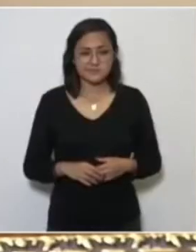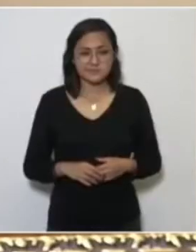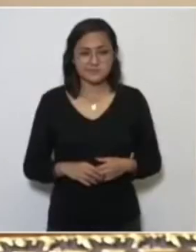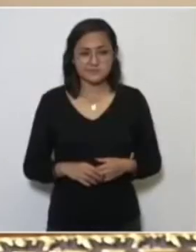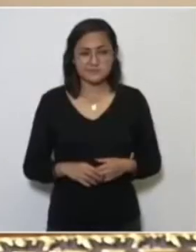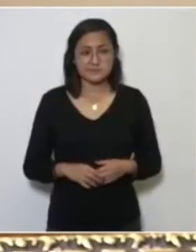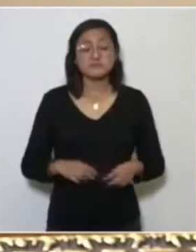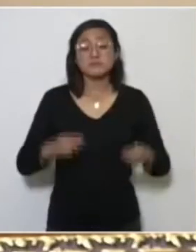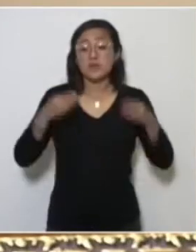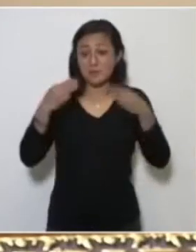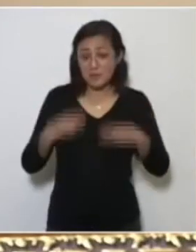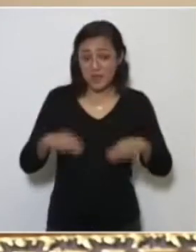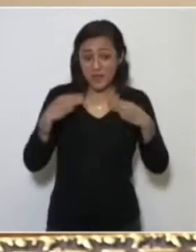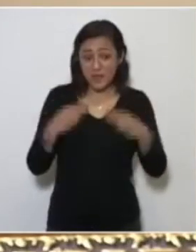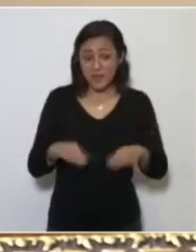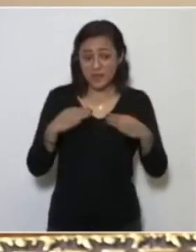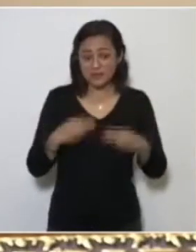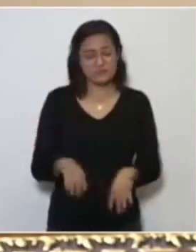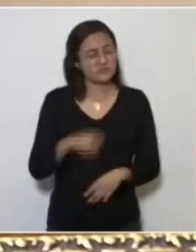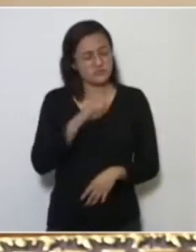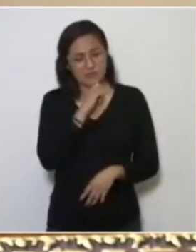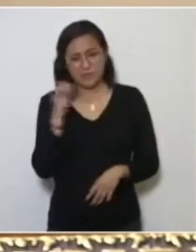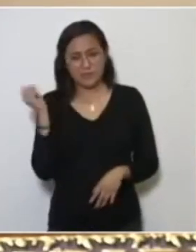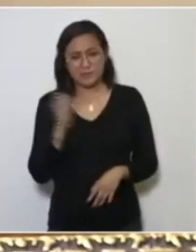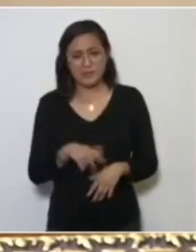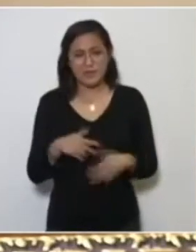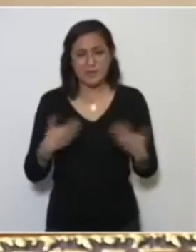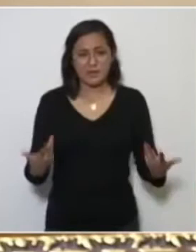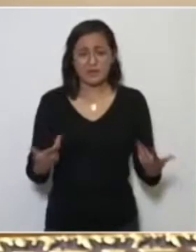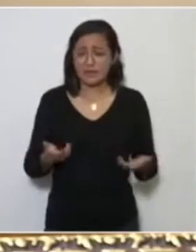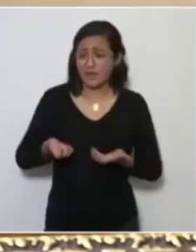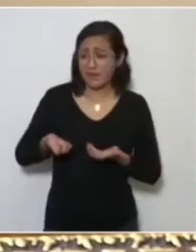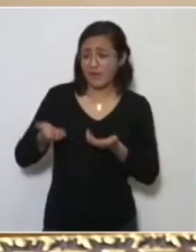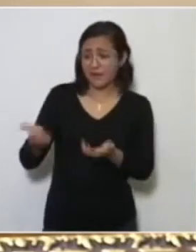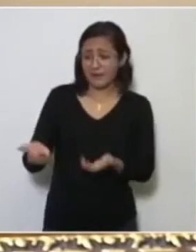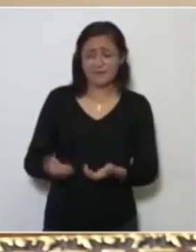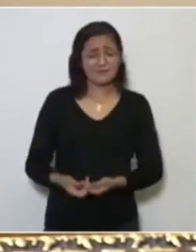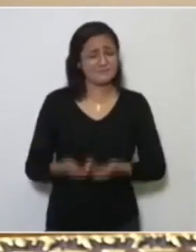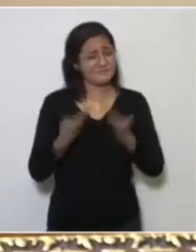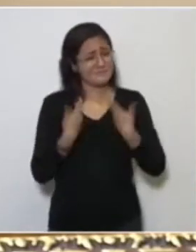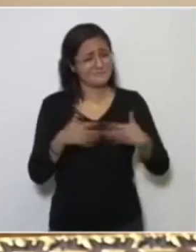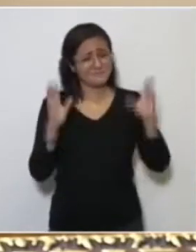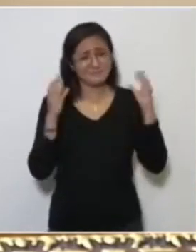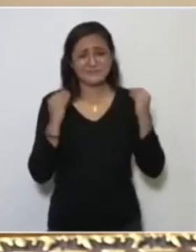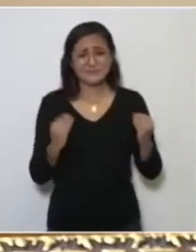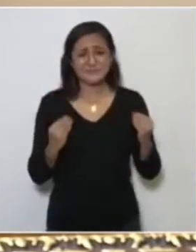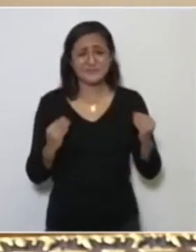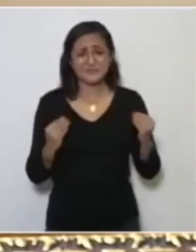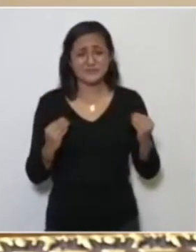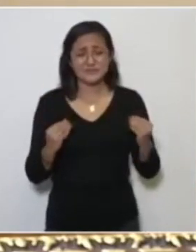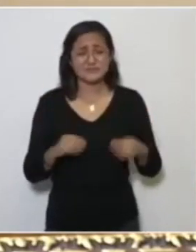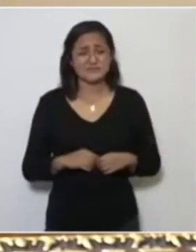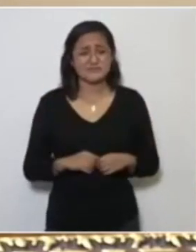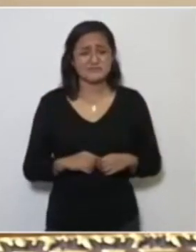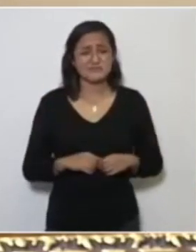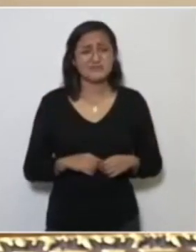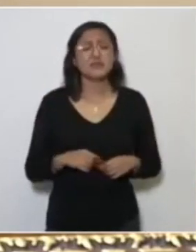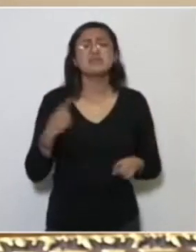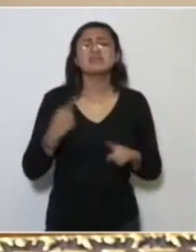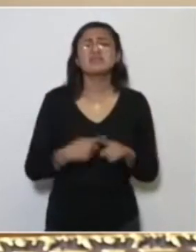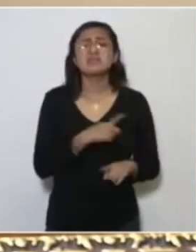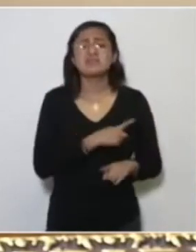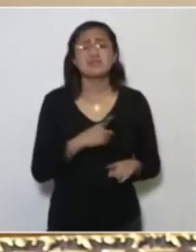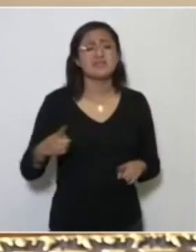En mercados es enorme, en la calle es enorme. ¿Quiénes deben de